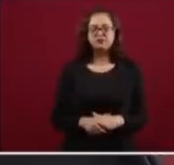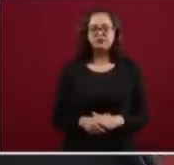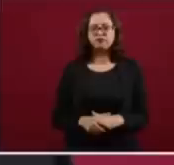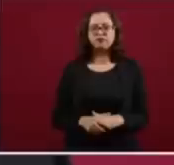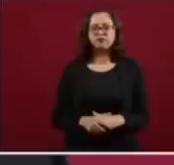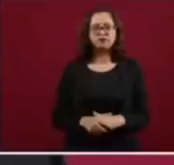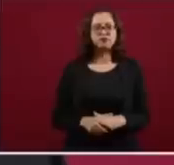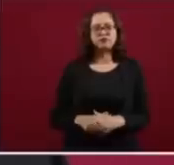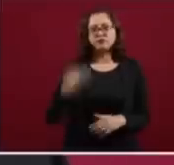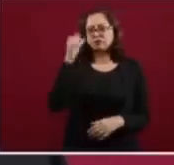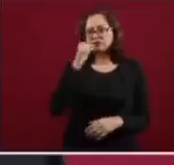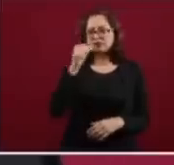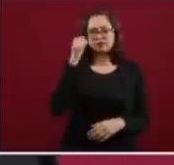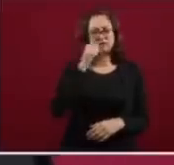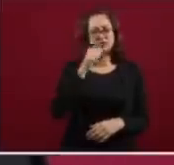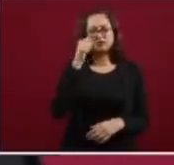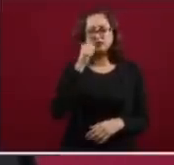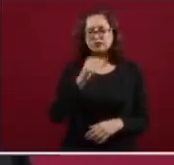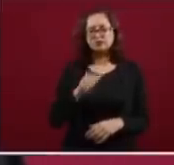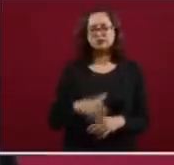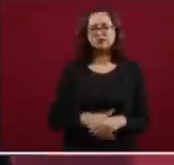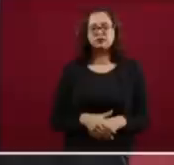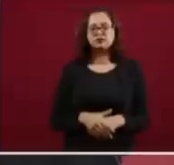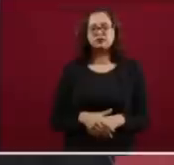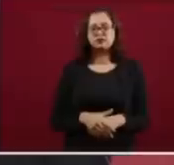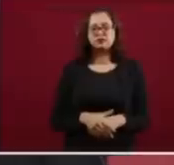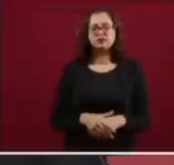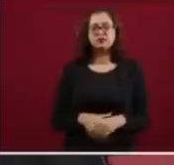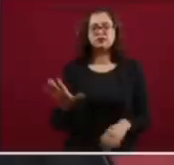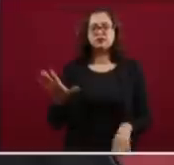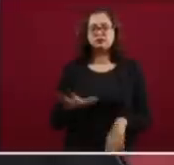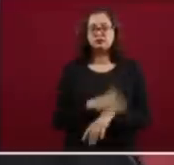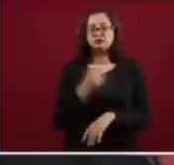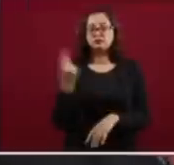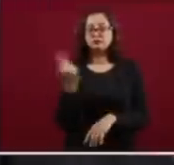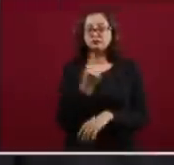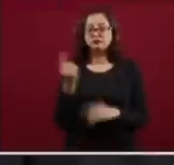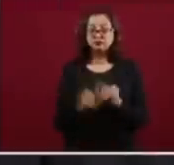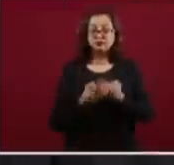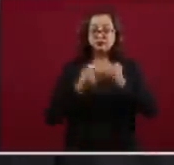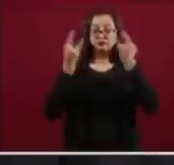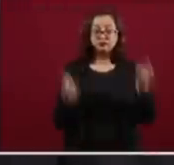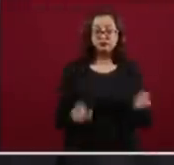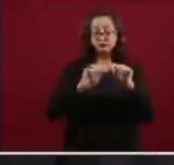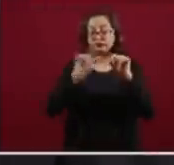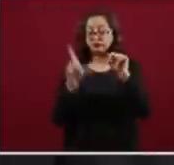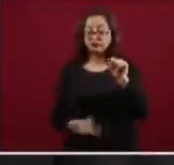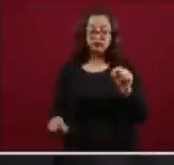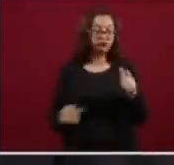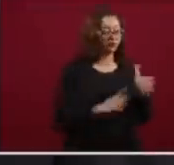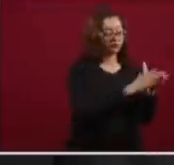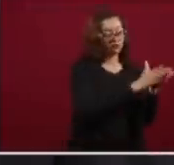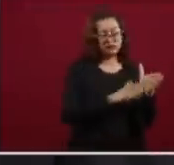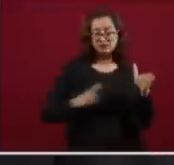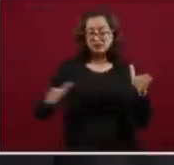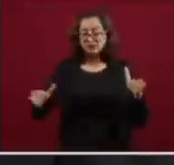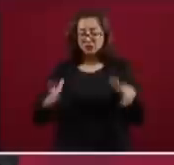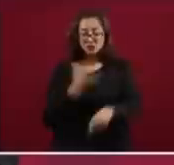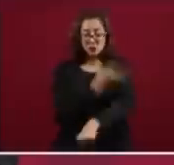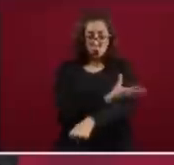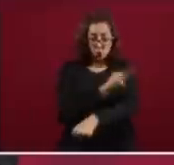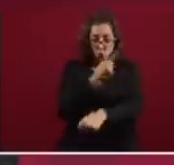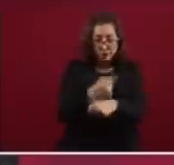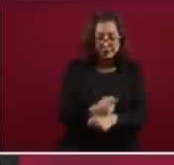en la historia porque son pocos los periodos de honestidad que han habido en la historia de méxico